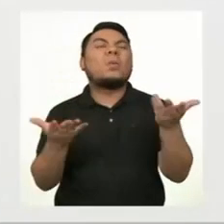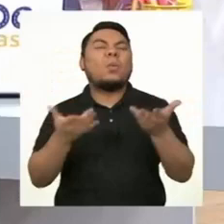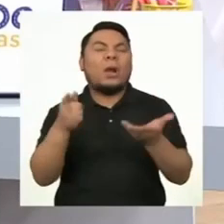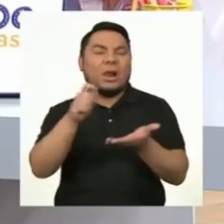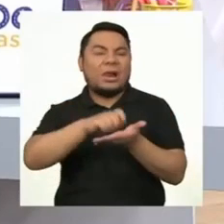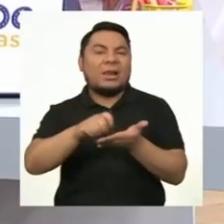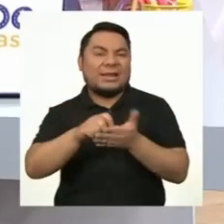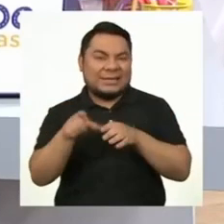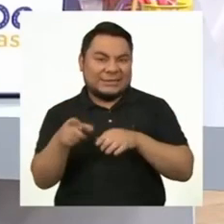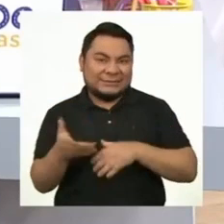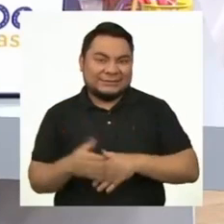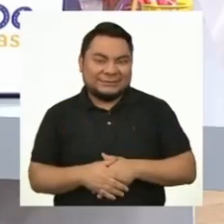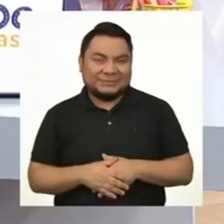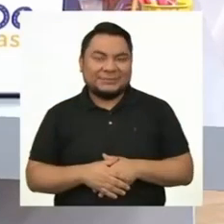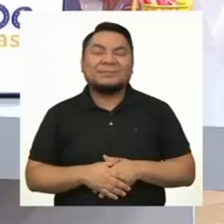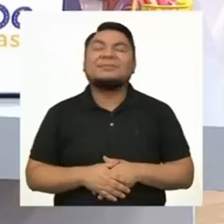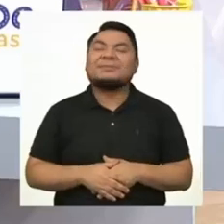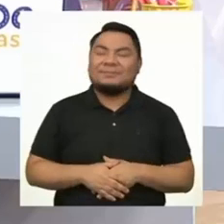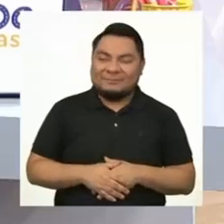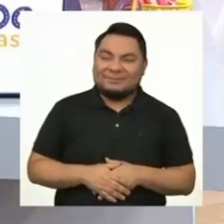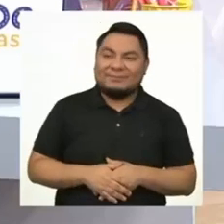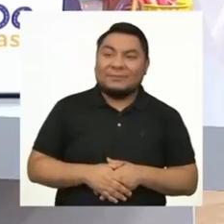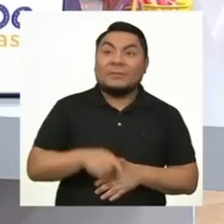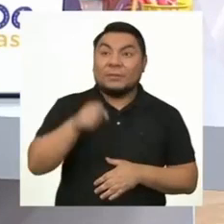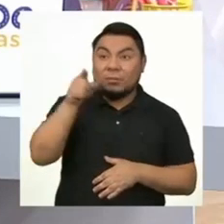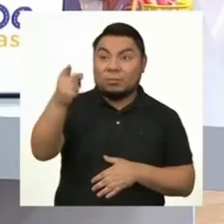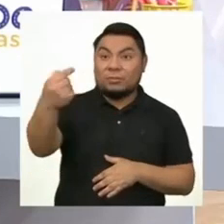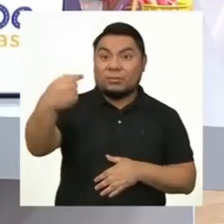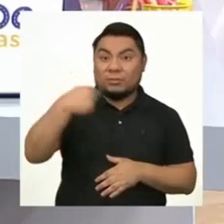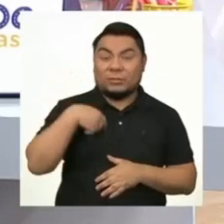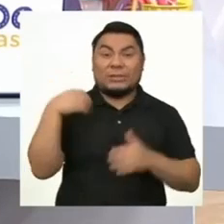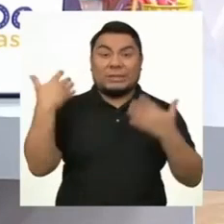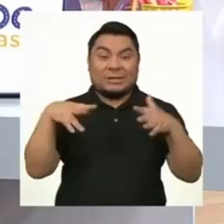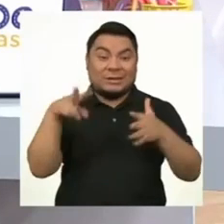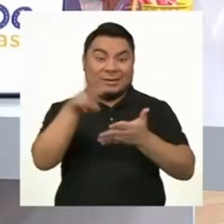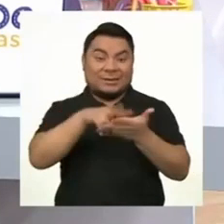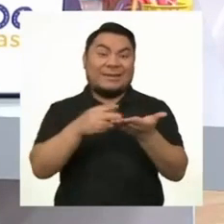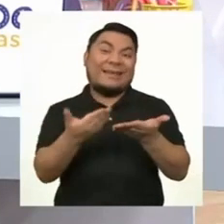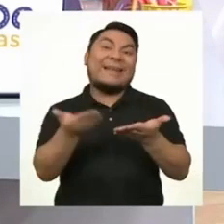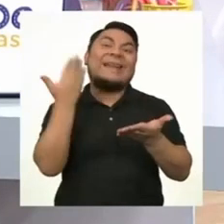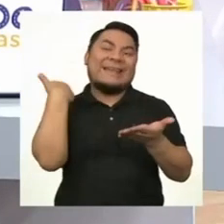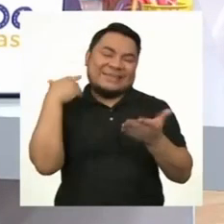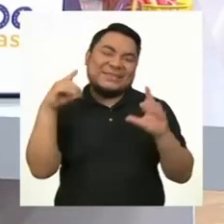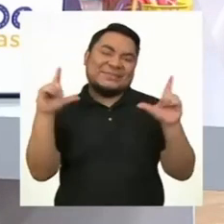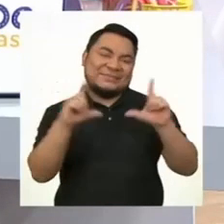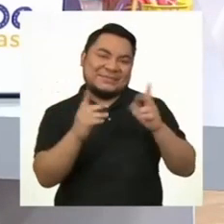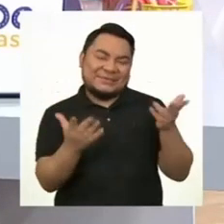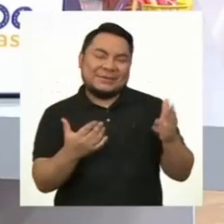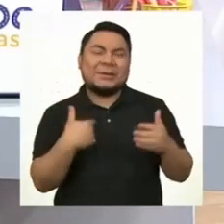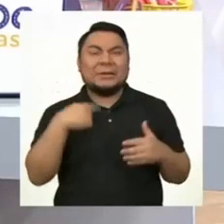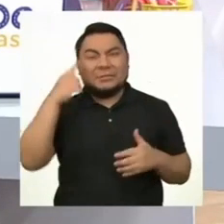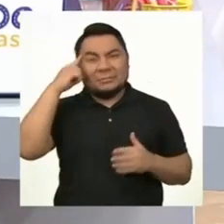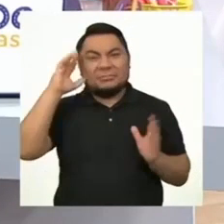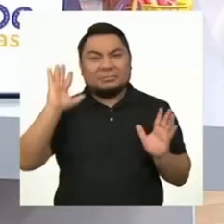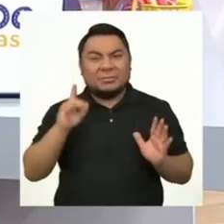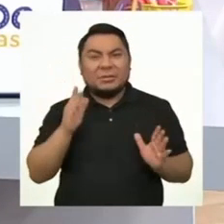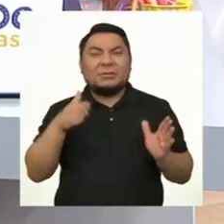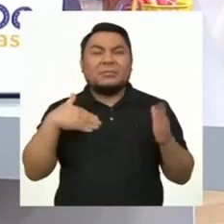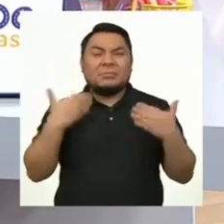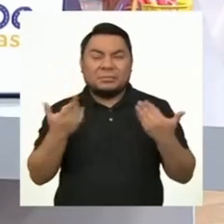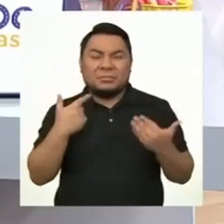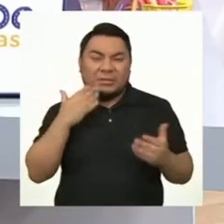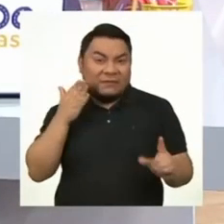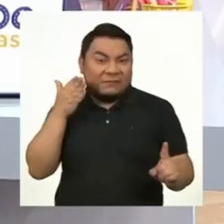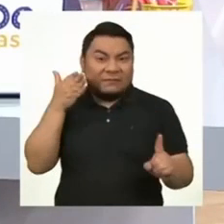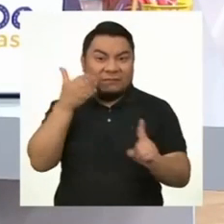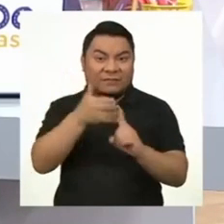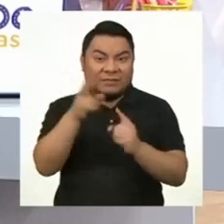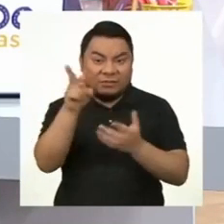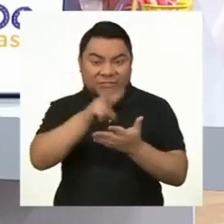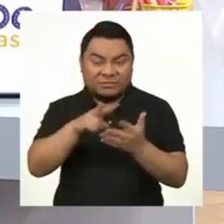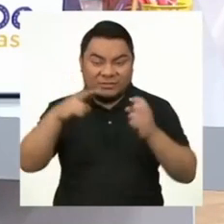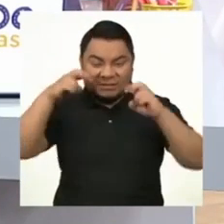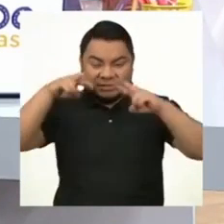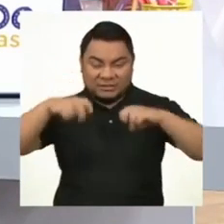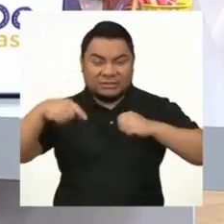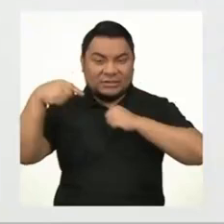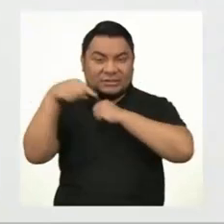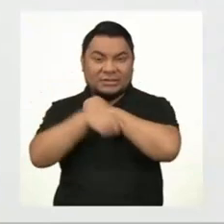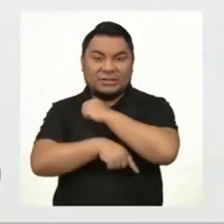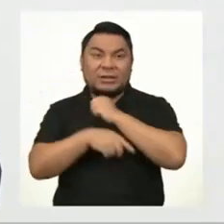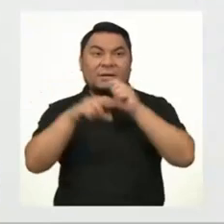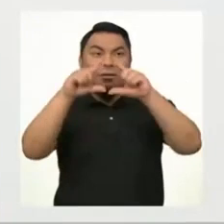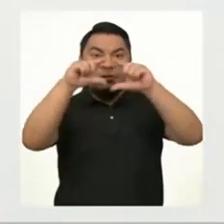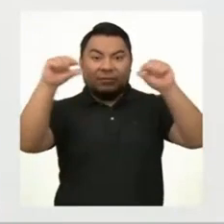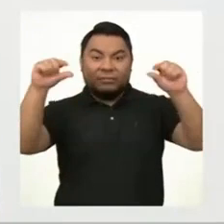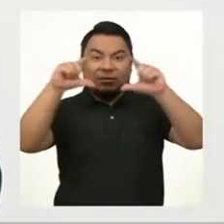es. Profesora, ya que usted y yo ya lo hemos leído antes del programa, ¿le parece si vamos de frente con el análisis párrafo por